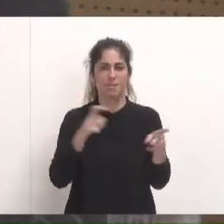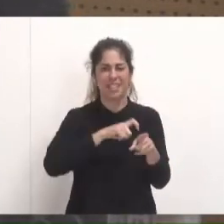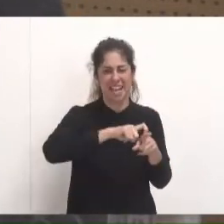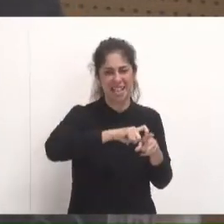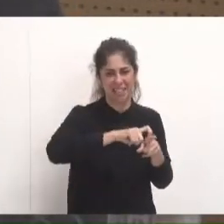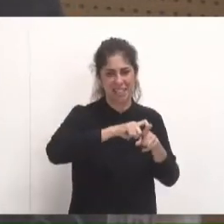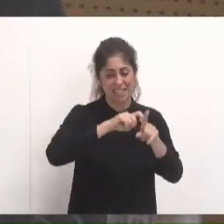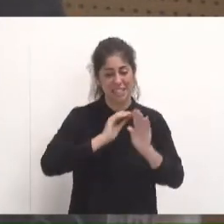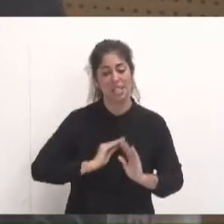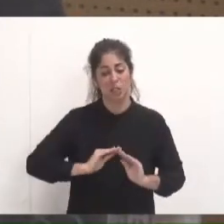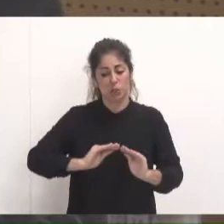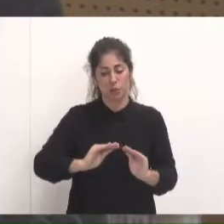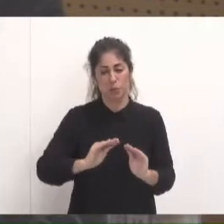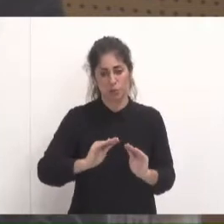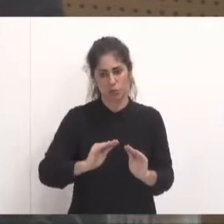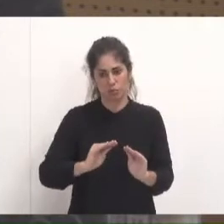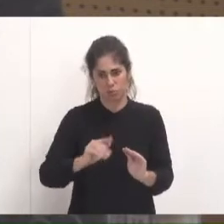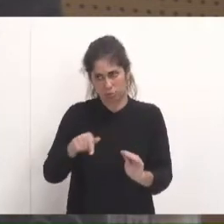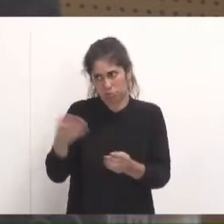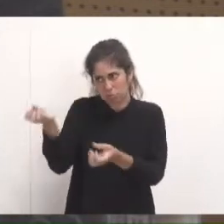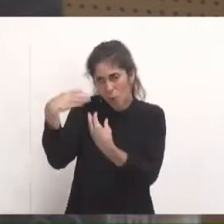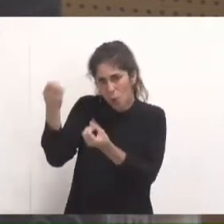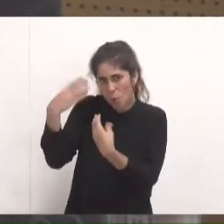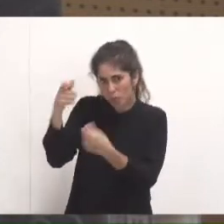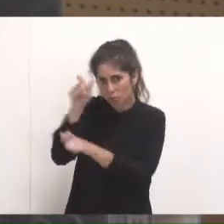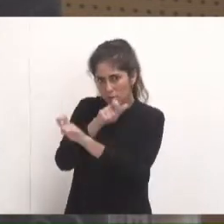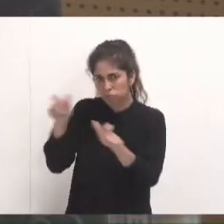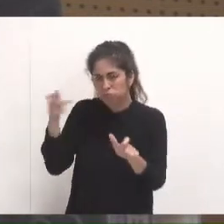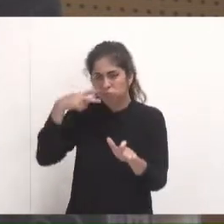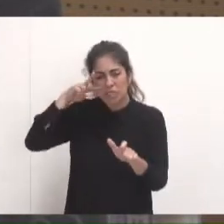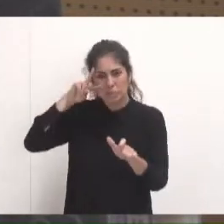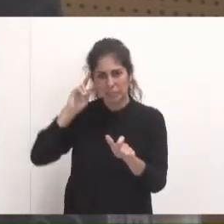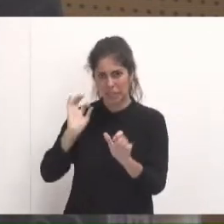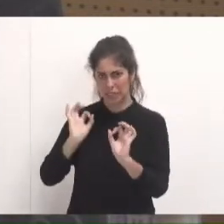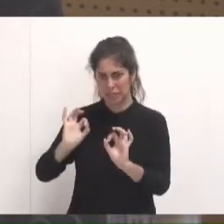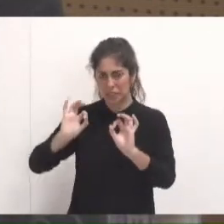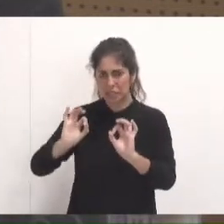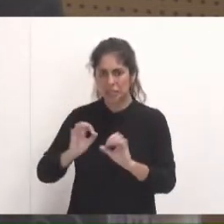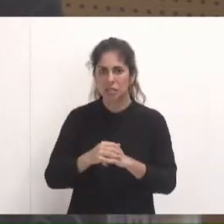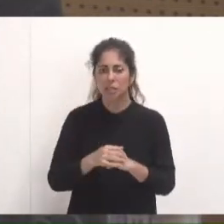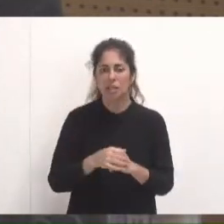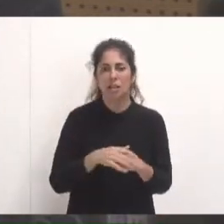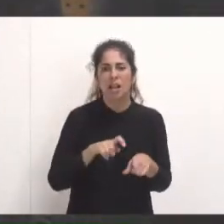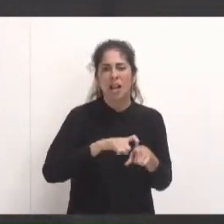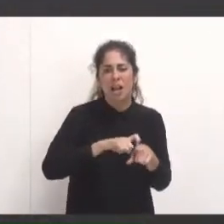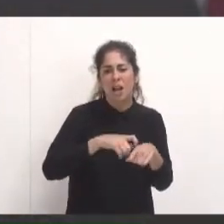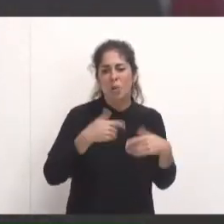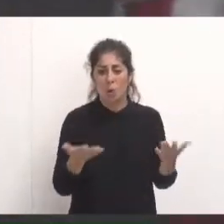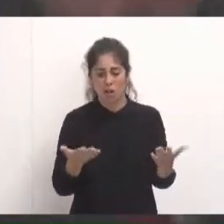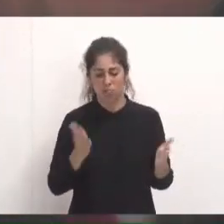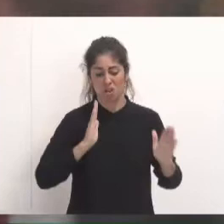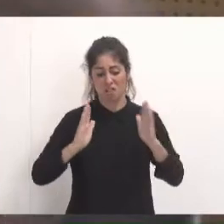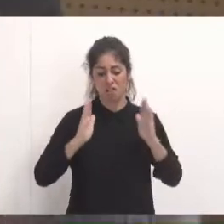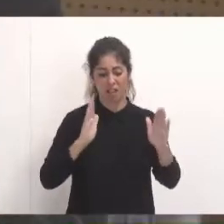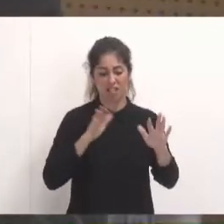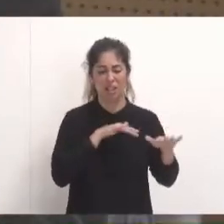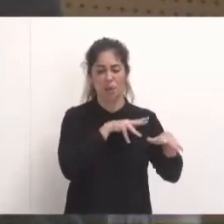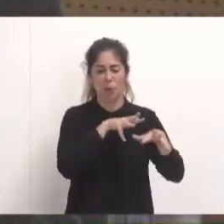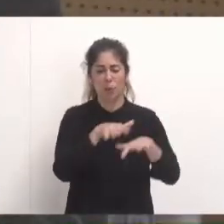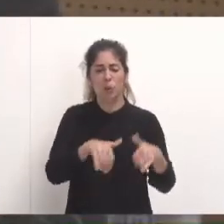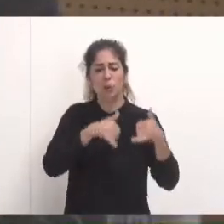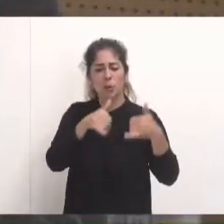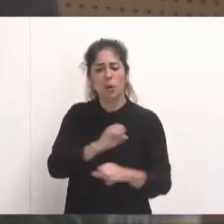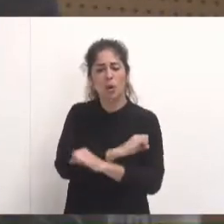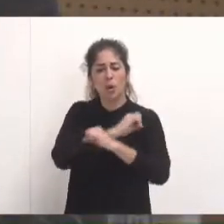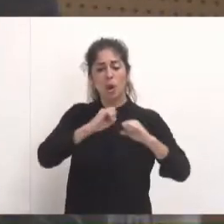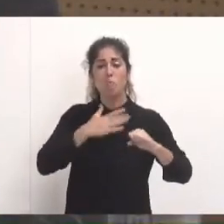nos informan desde los especialistas de la ecología, ¿no? Las plagas es que pueden tener una fase de implantación que puede durar